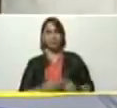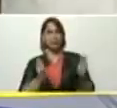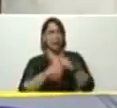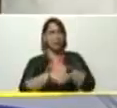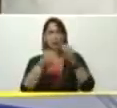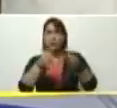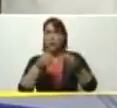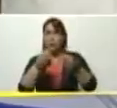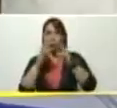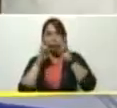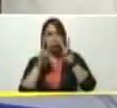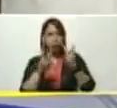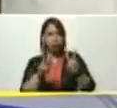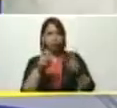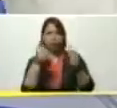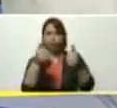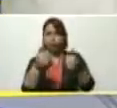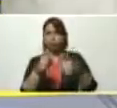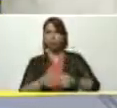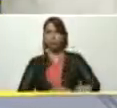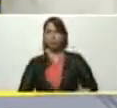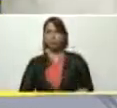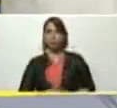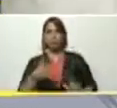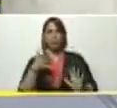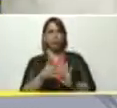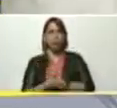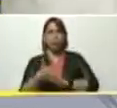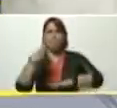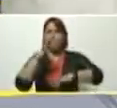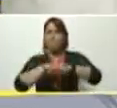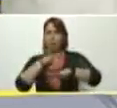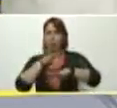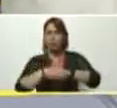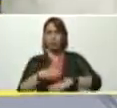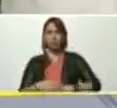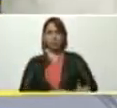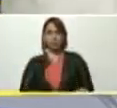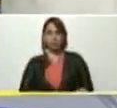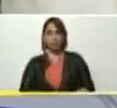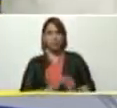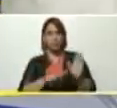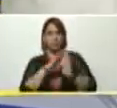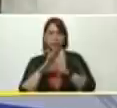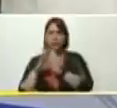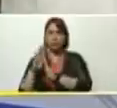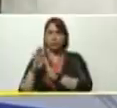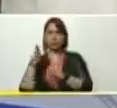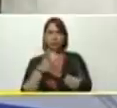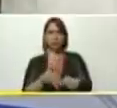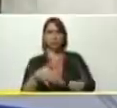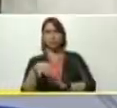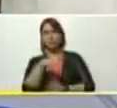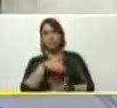estar pendiente del acontecer, del desarrollo de los